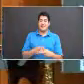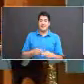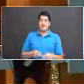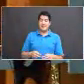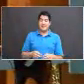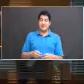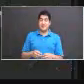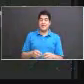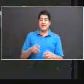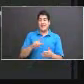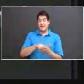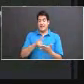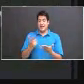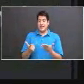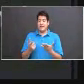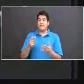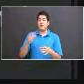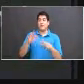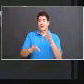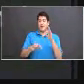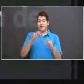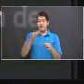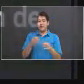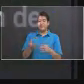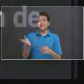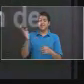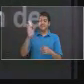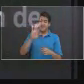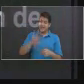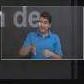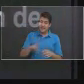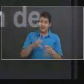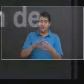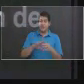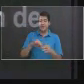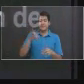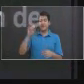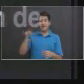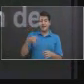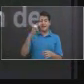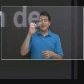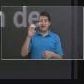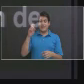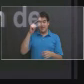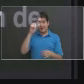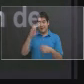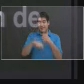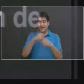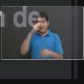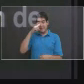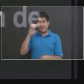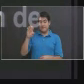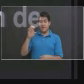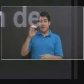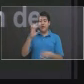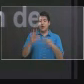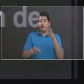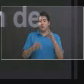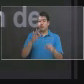Jueces capítulo 12, verso 8, después de Jefté, juzgó a Israel Ibsán de Belén.